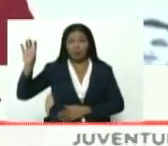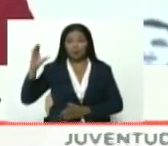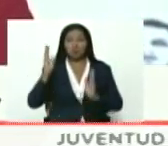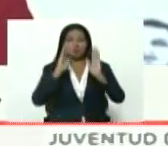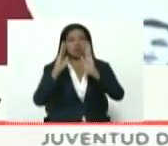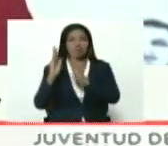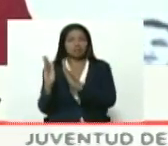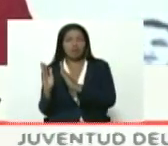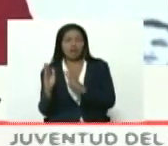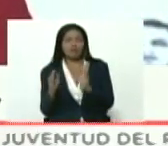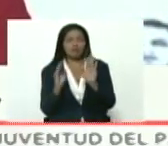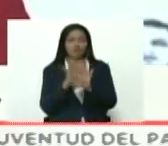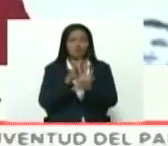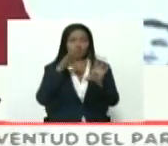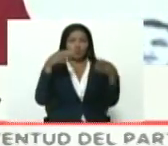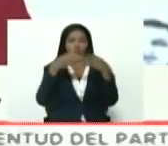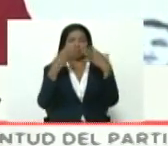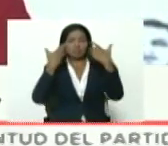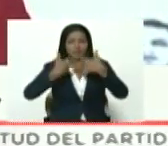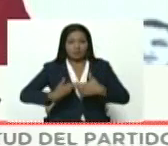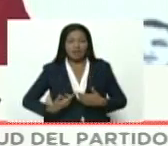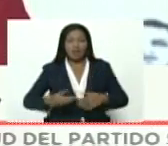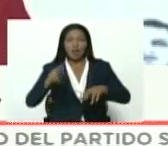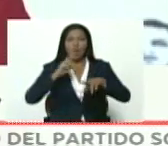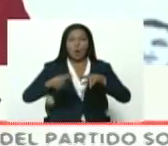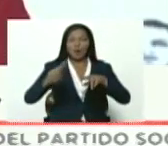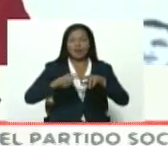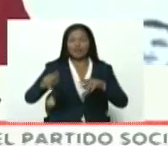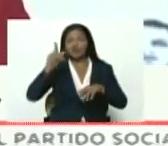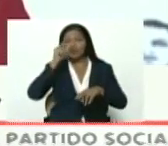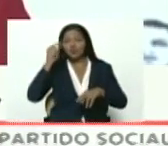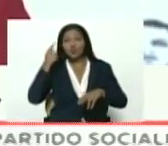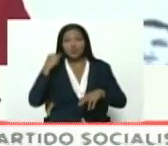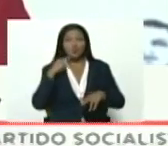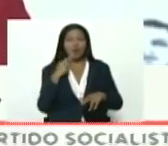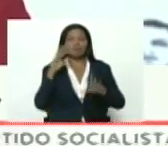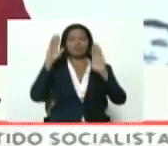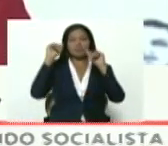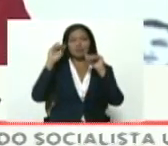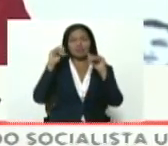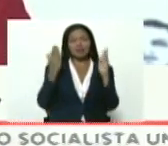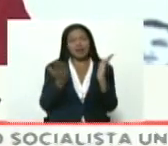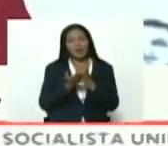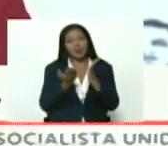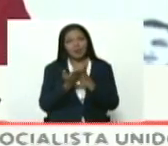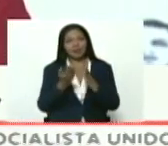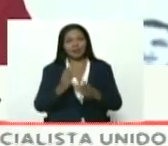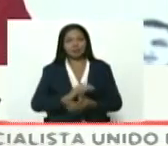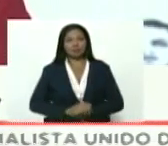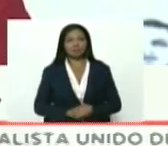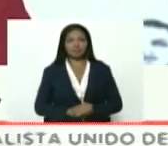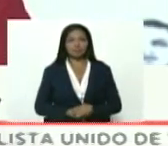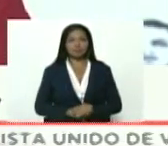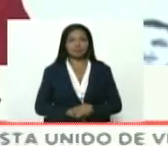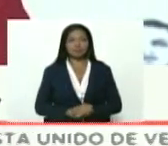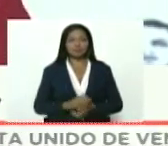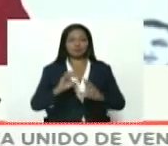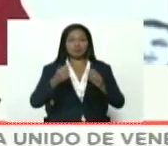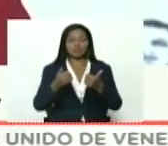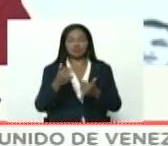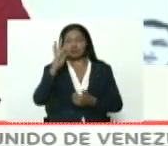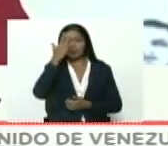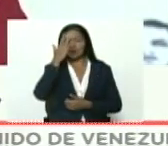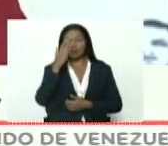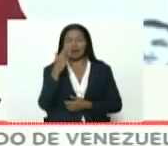sus comparsas, están los niños y niñas hoy despidiendo, o mejor dicho, iniciando el